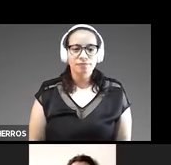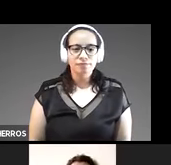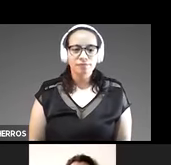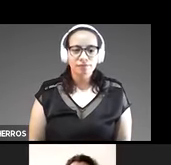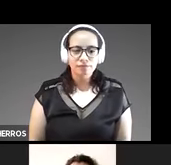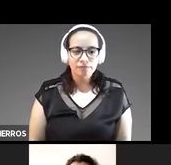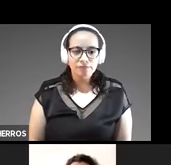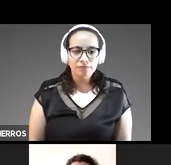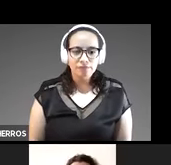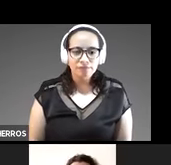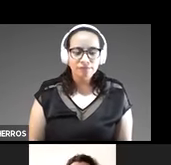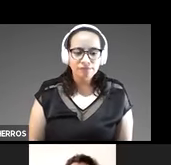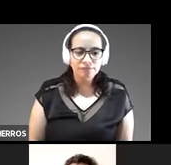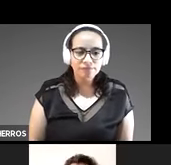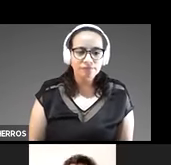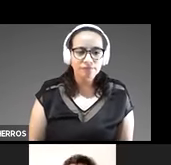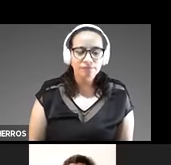Sí,